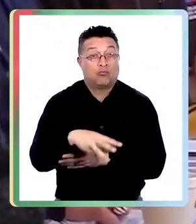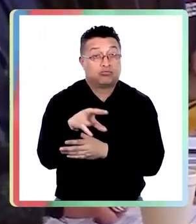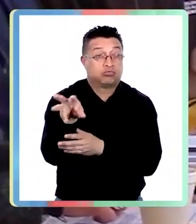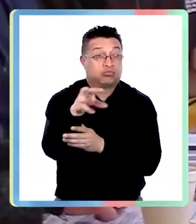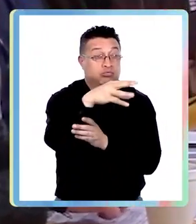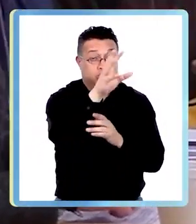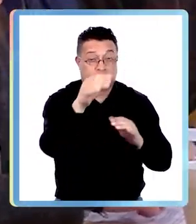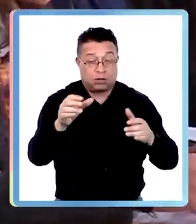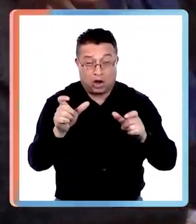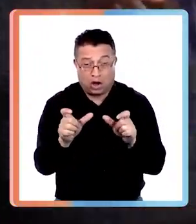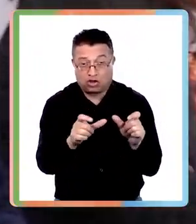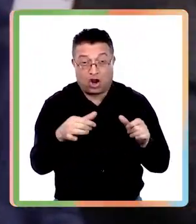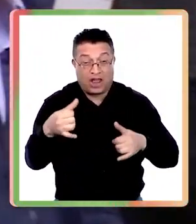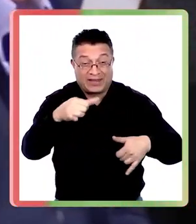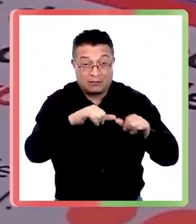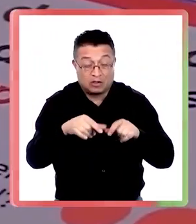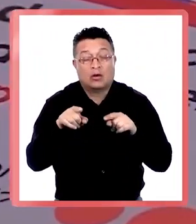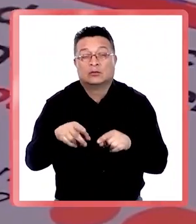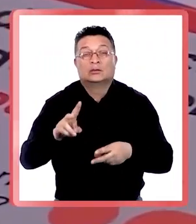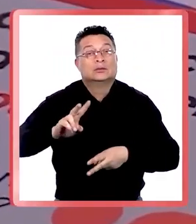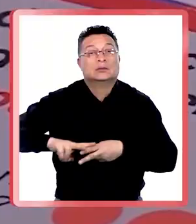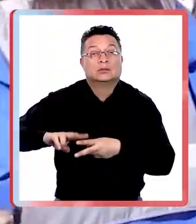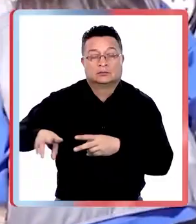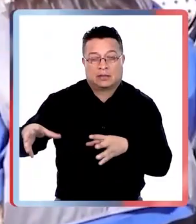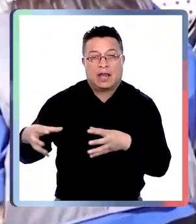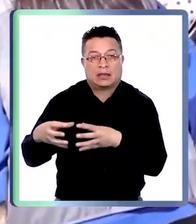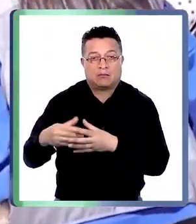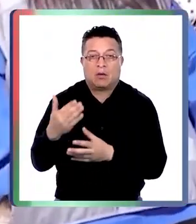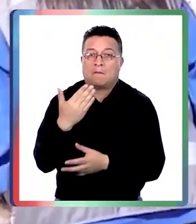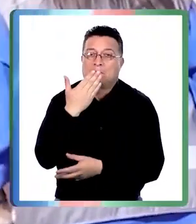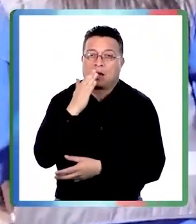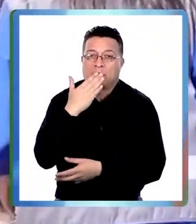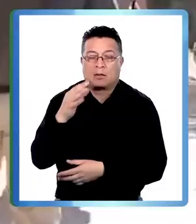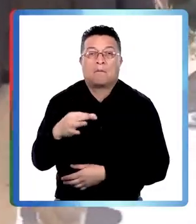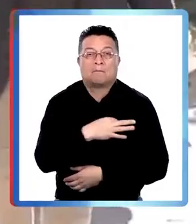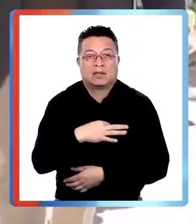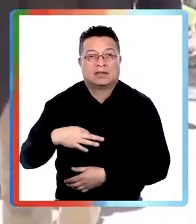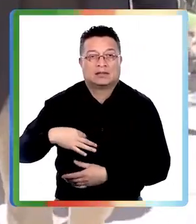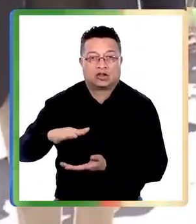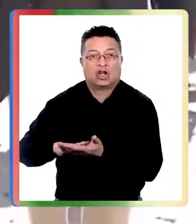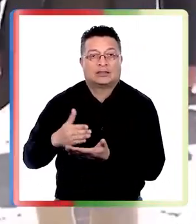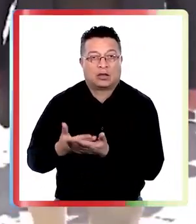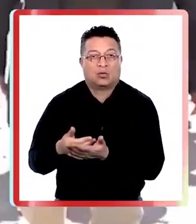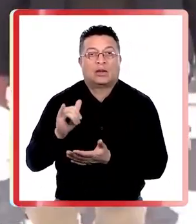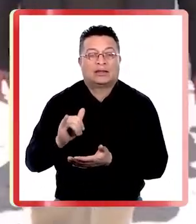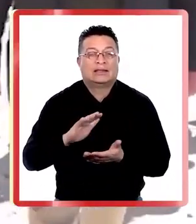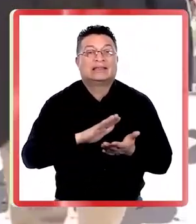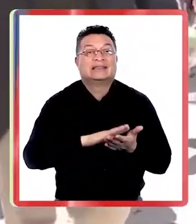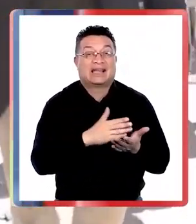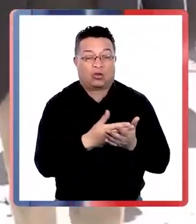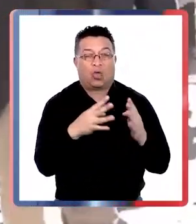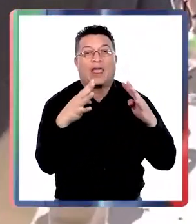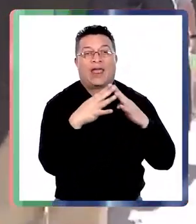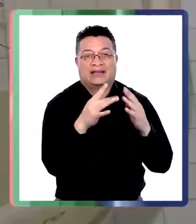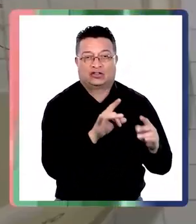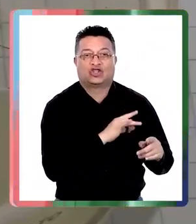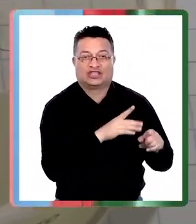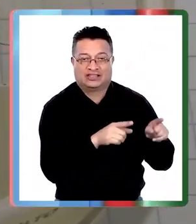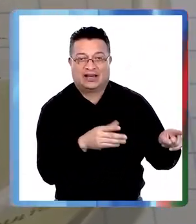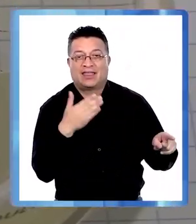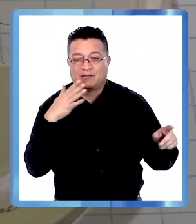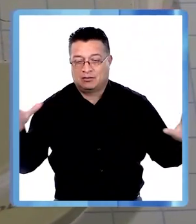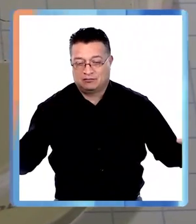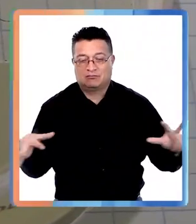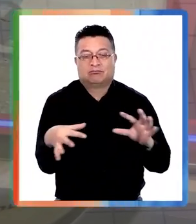siendo ejecutada por equipos especializados del Ministerio de Salud y de Sanidad del Ejército de Chile en coordinación con las